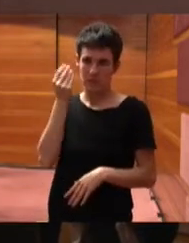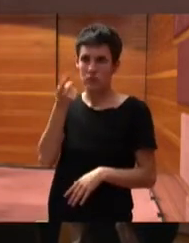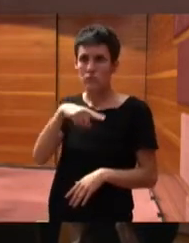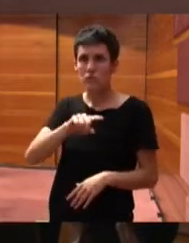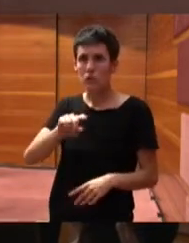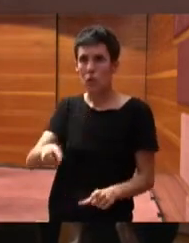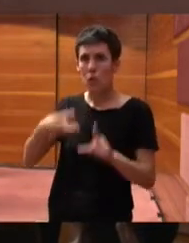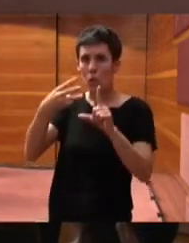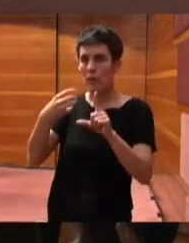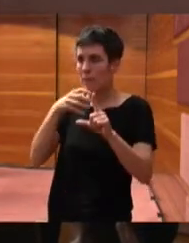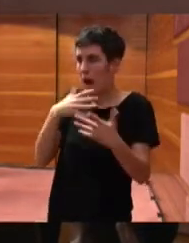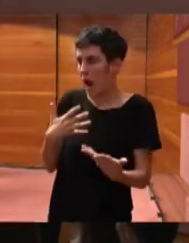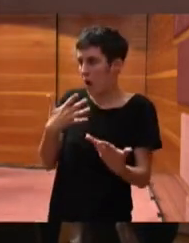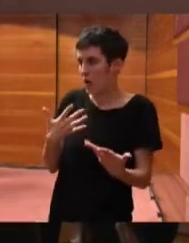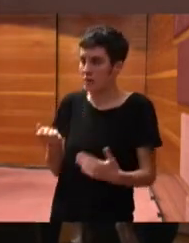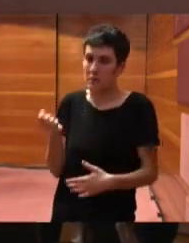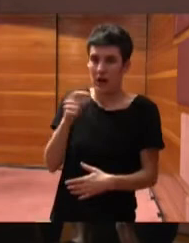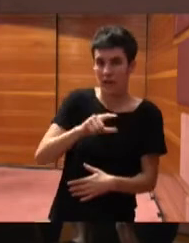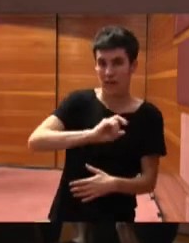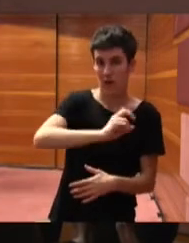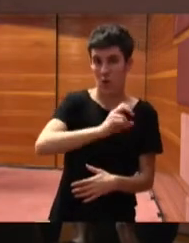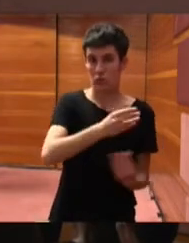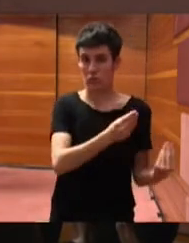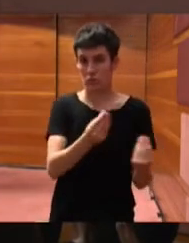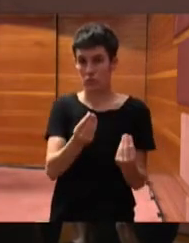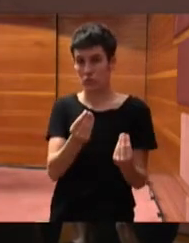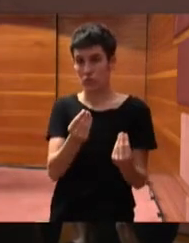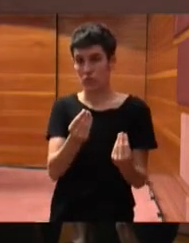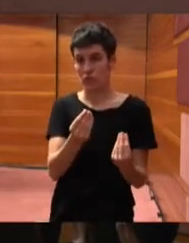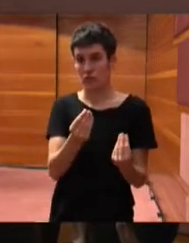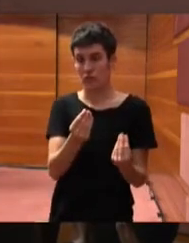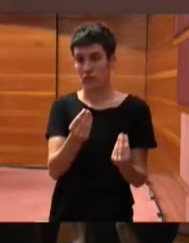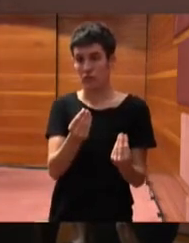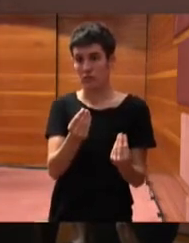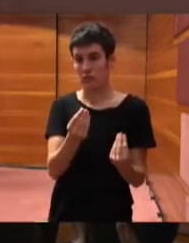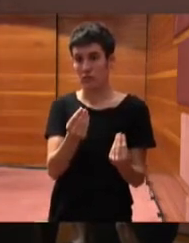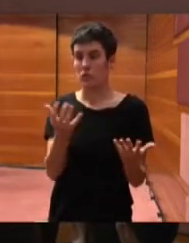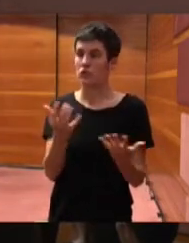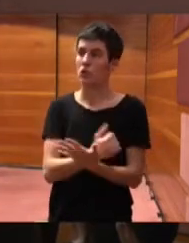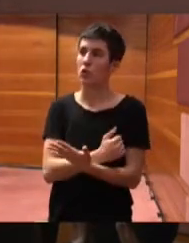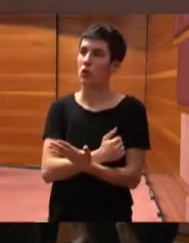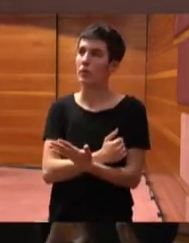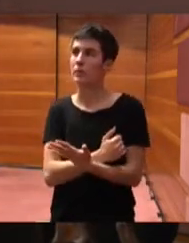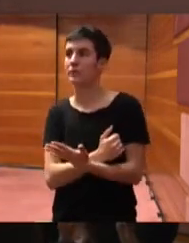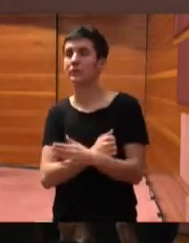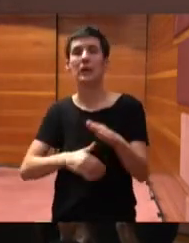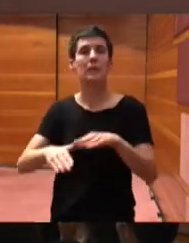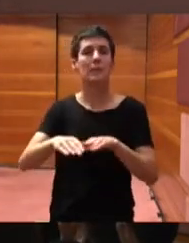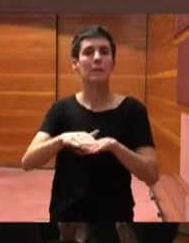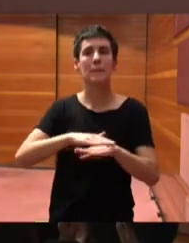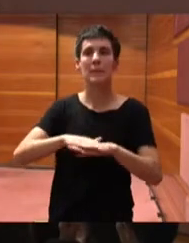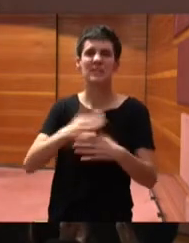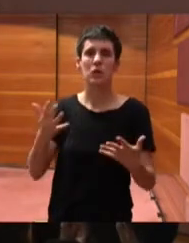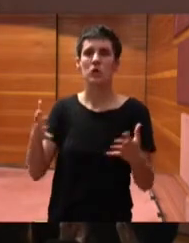portal es un portal que se parece a otros muchos en el sentido de que sobre todo se construye en base a